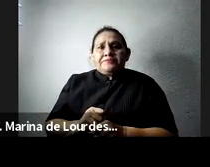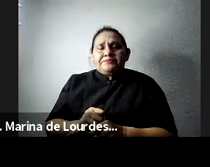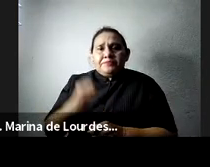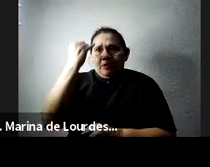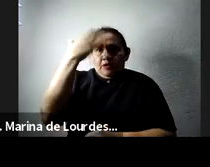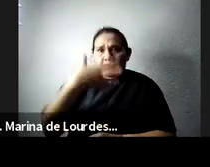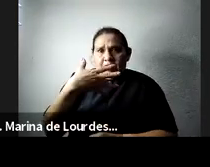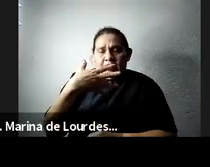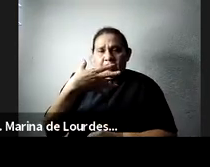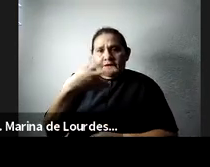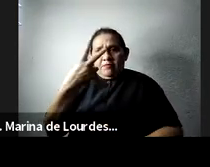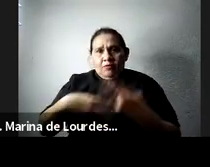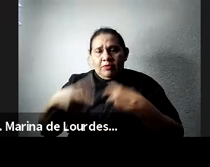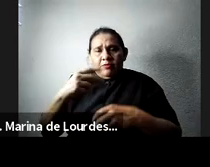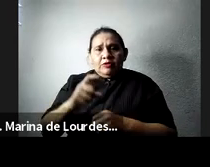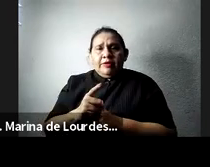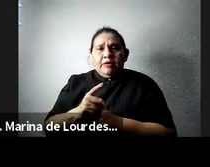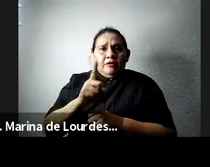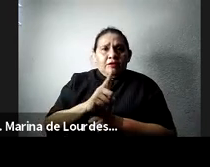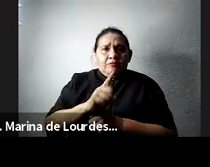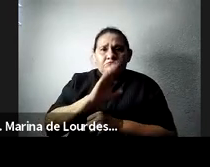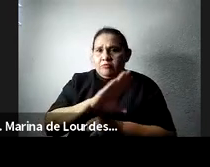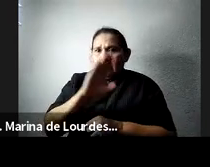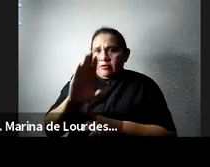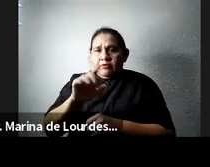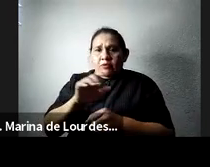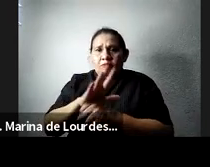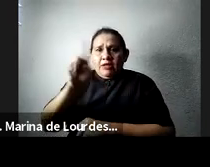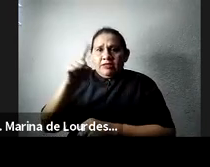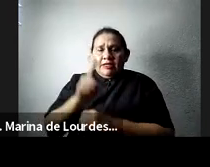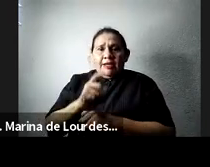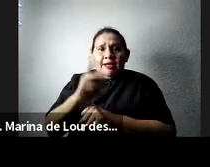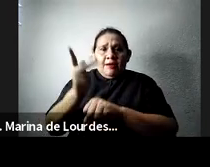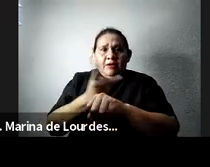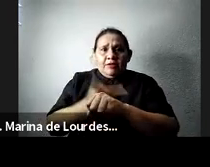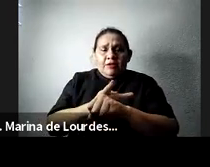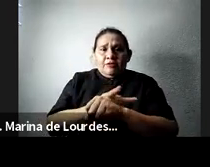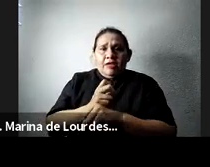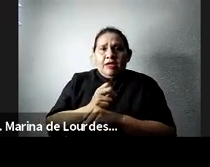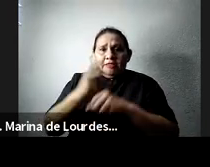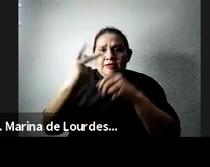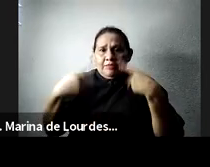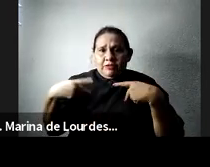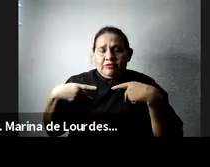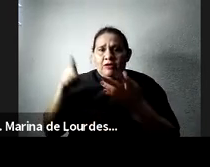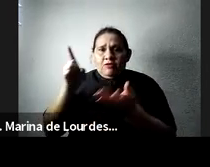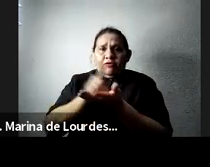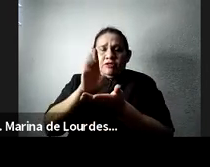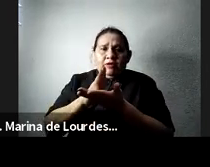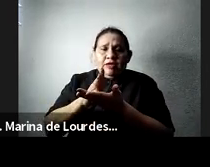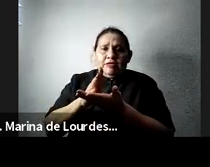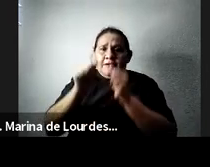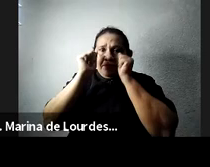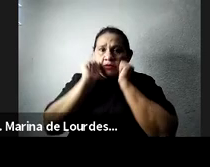también volvemos a dar una simulación de cuál sería el recorrido de esa persona con discapacidad visual. Y